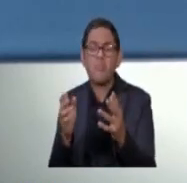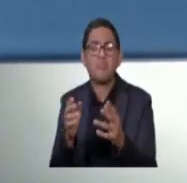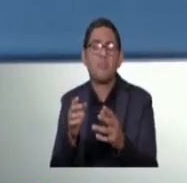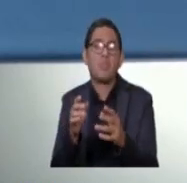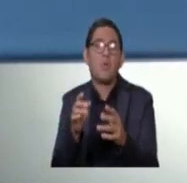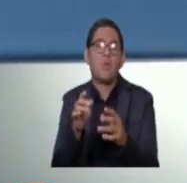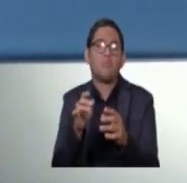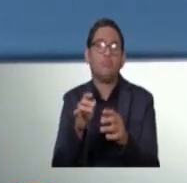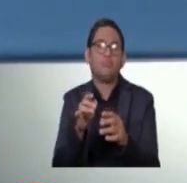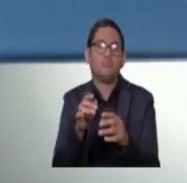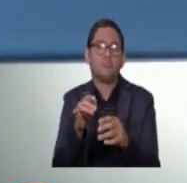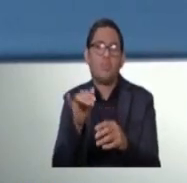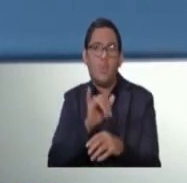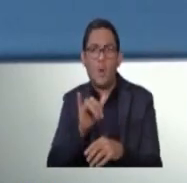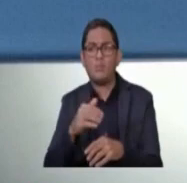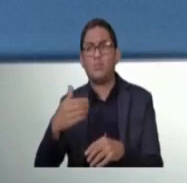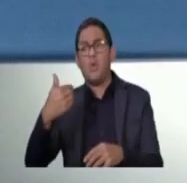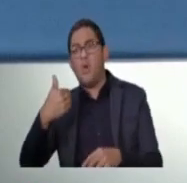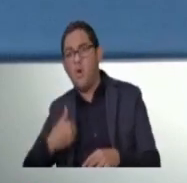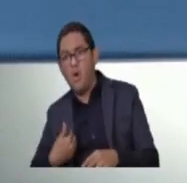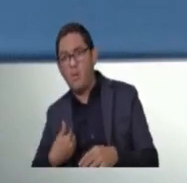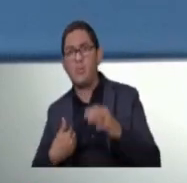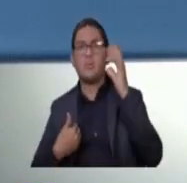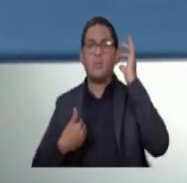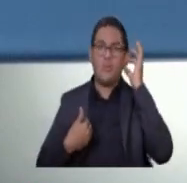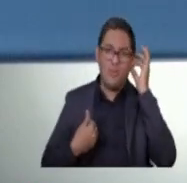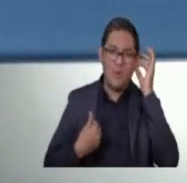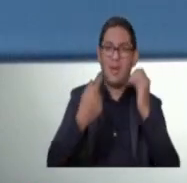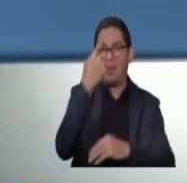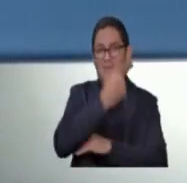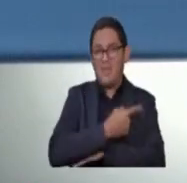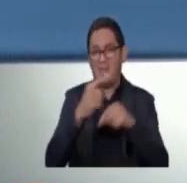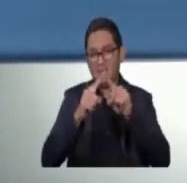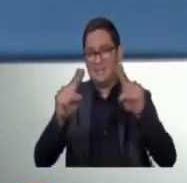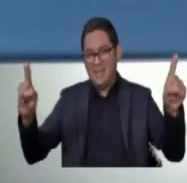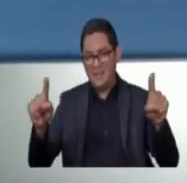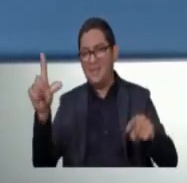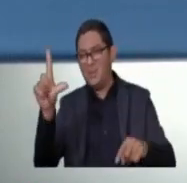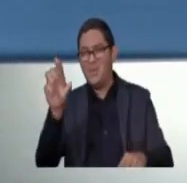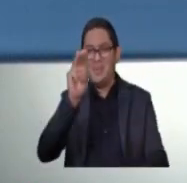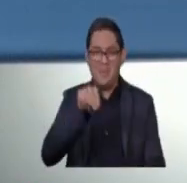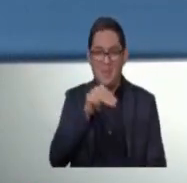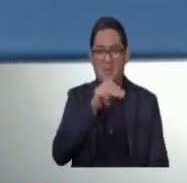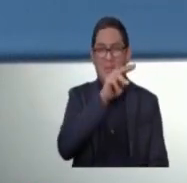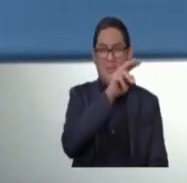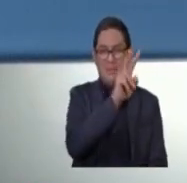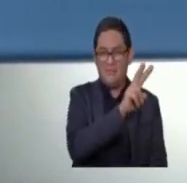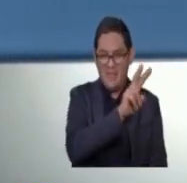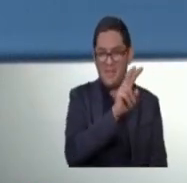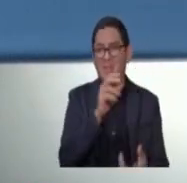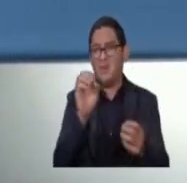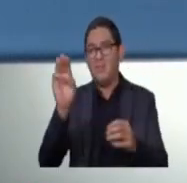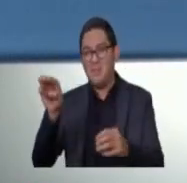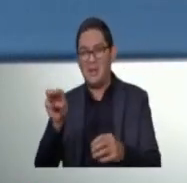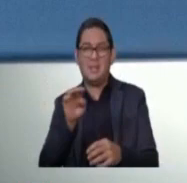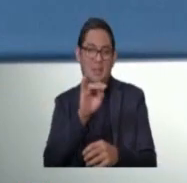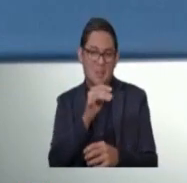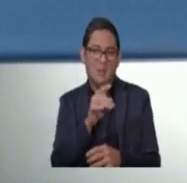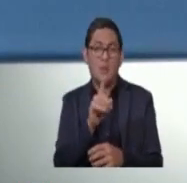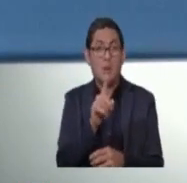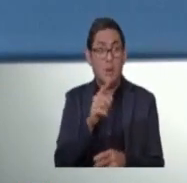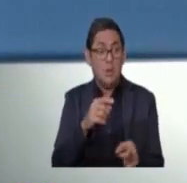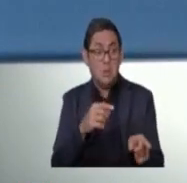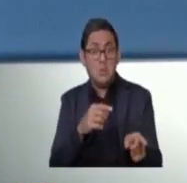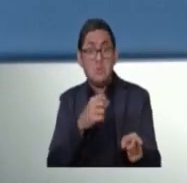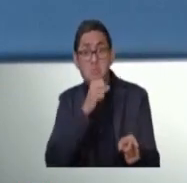según su género los días que le correspondan y podrán estar acompañados de un asistente de